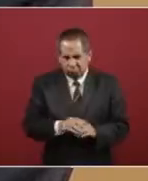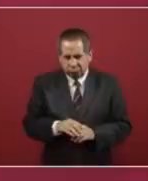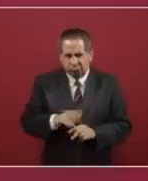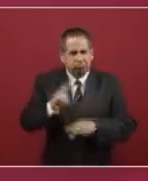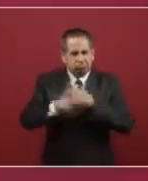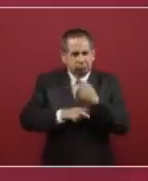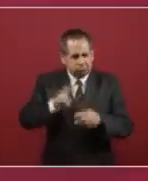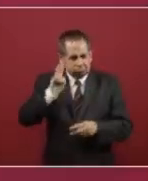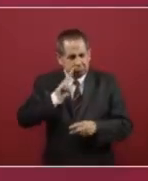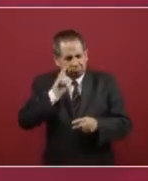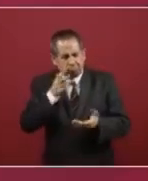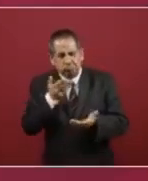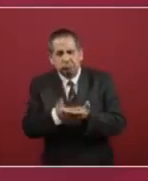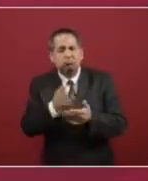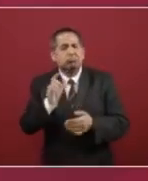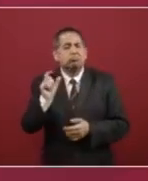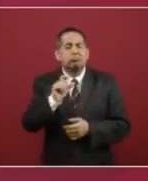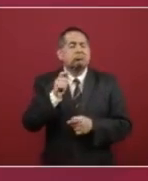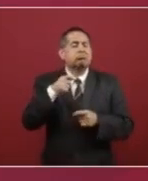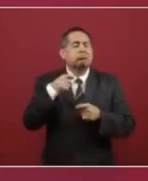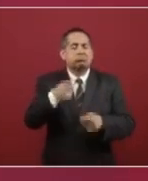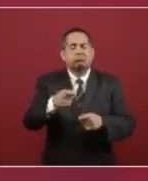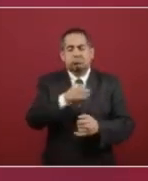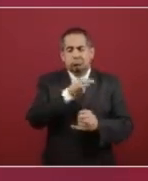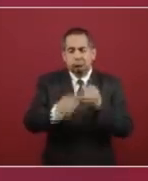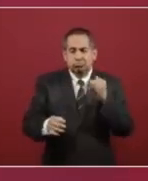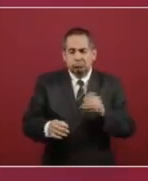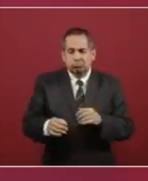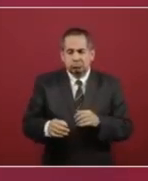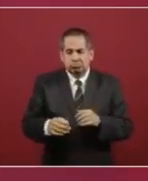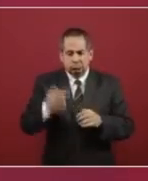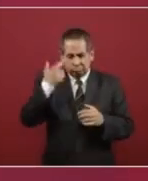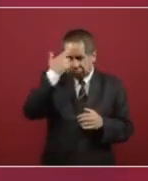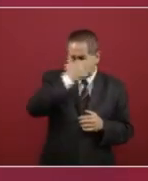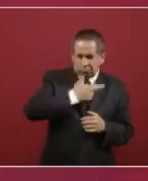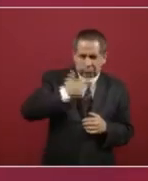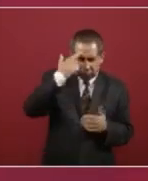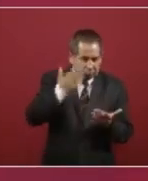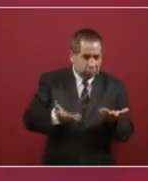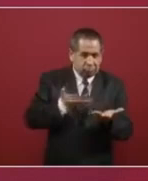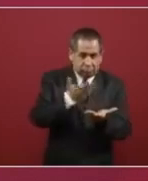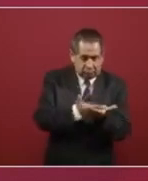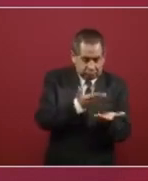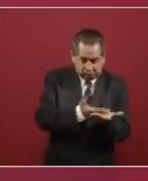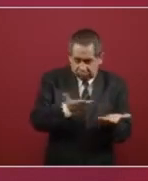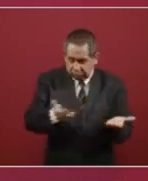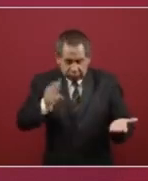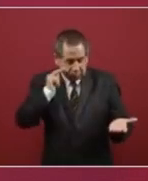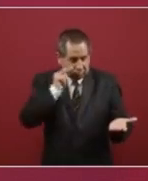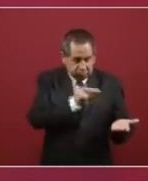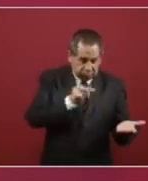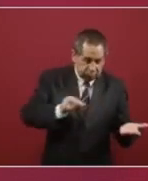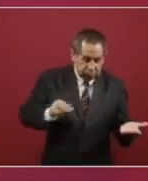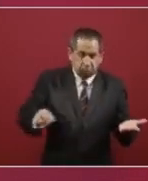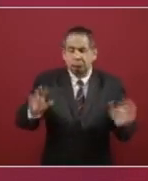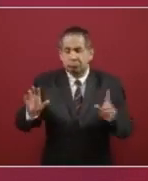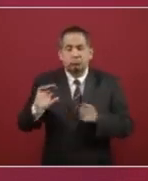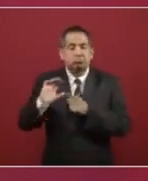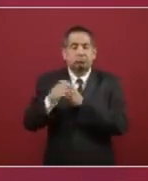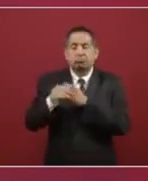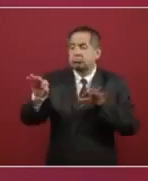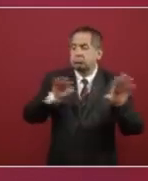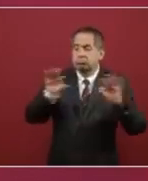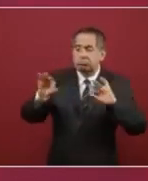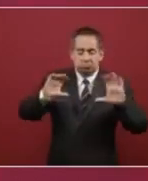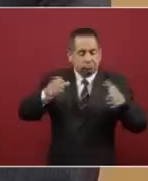final, cuando toque la revisión de las propuestas, el comité que se encargue de